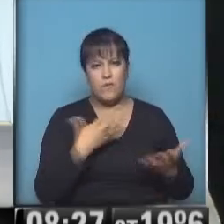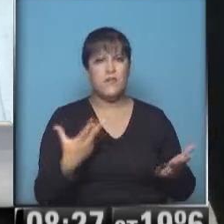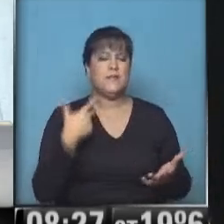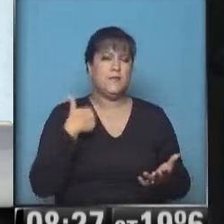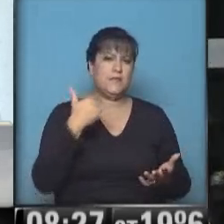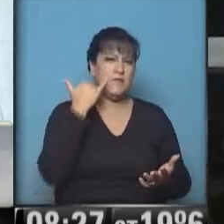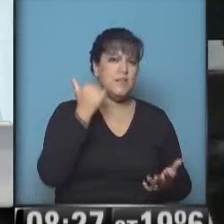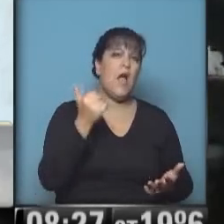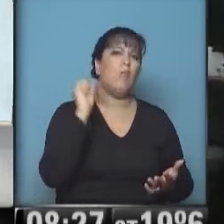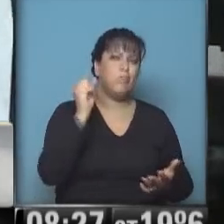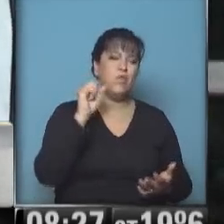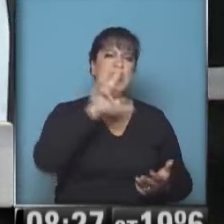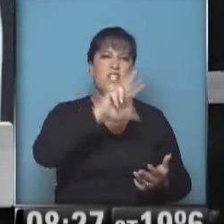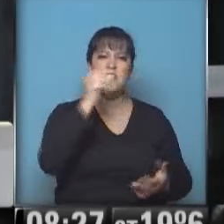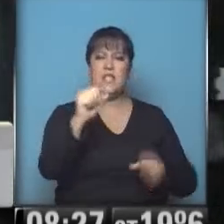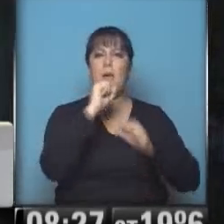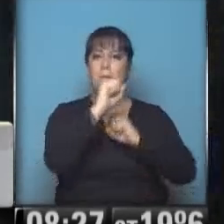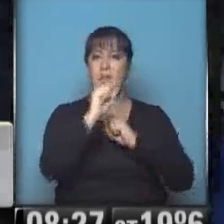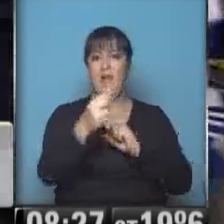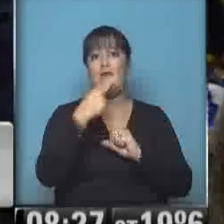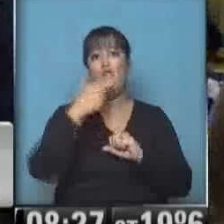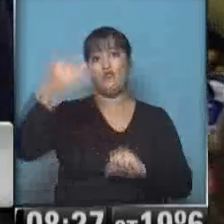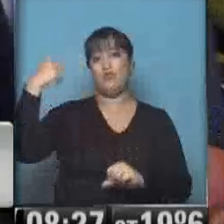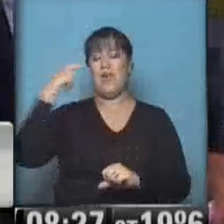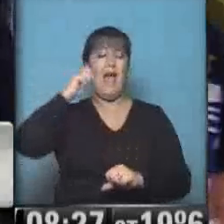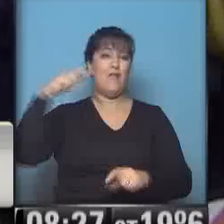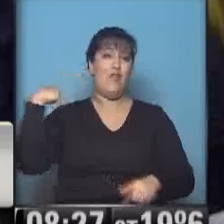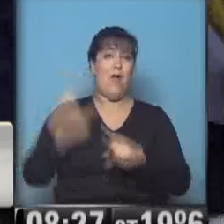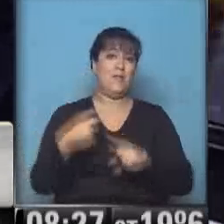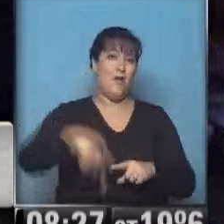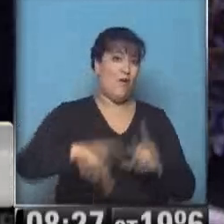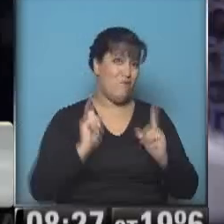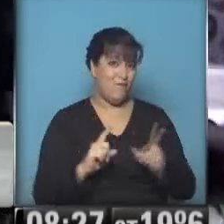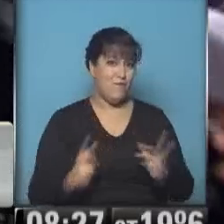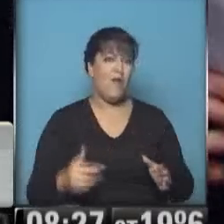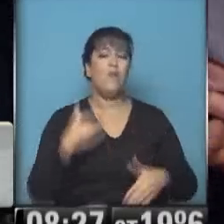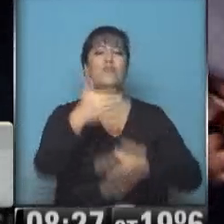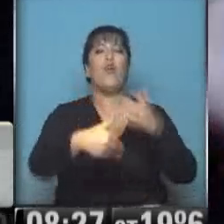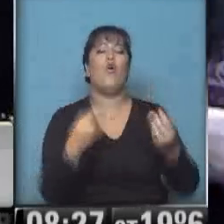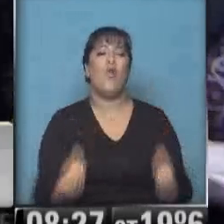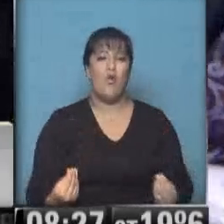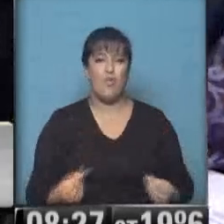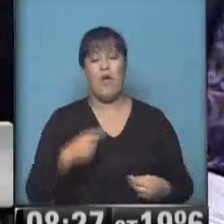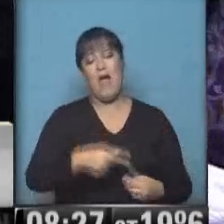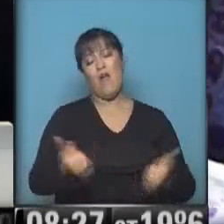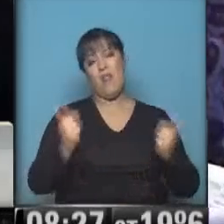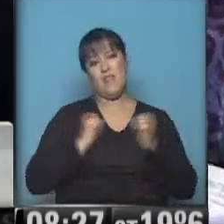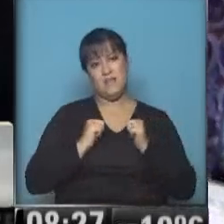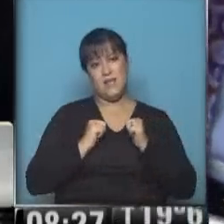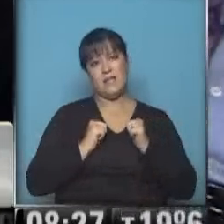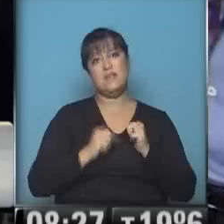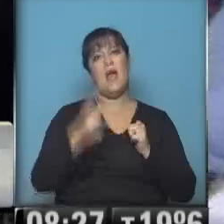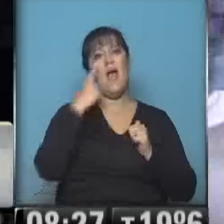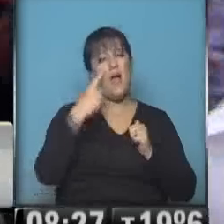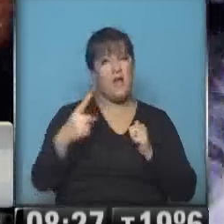36 peleas y hago esto de los 11 años. ¿Cuáles son los próximos pasos? Y ahora descansar y llegar a Junín